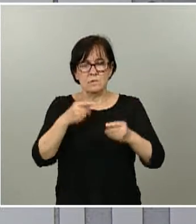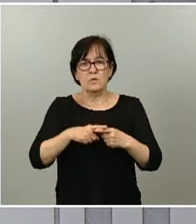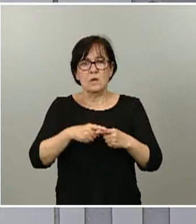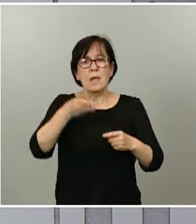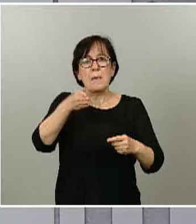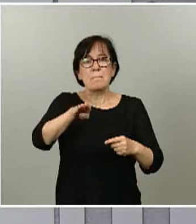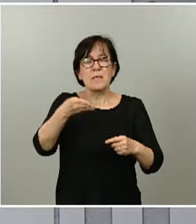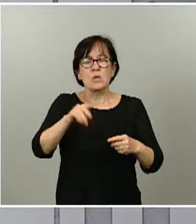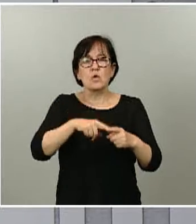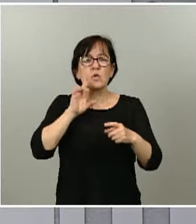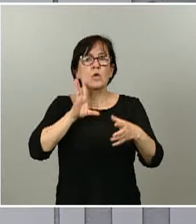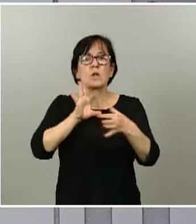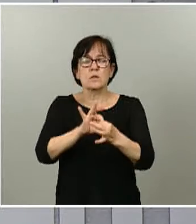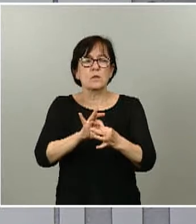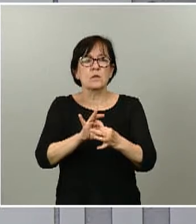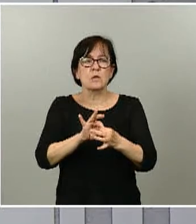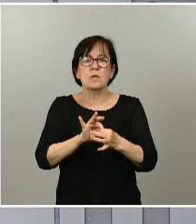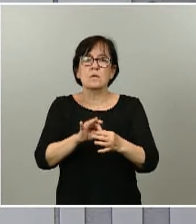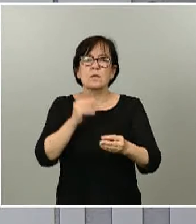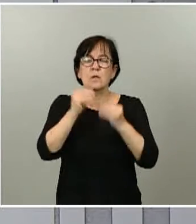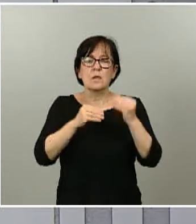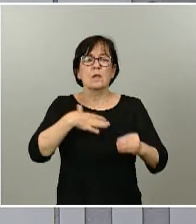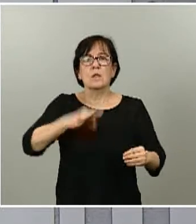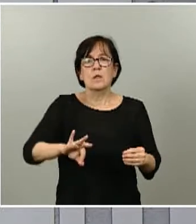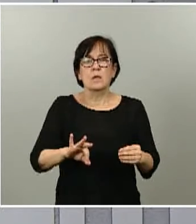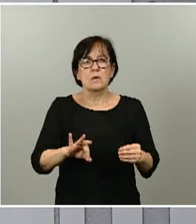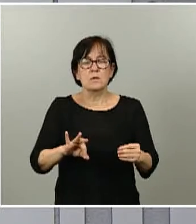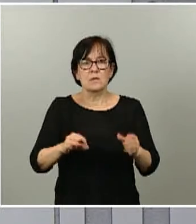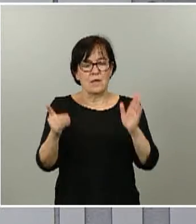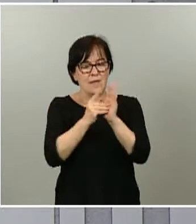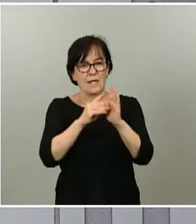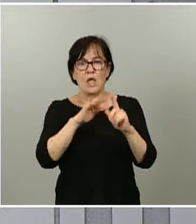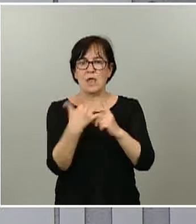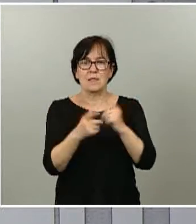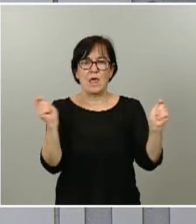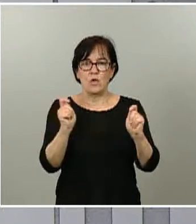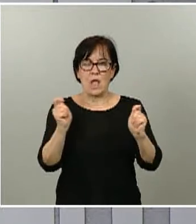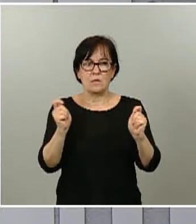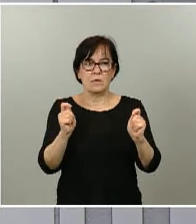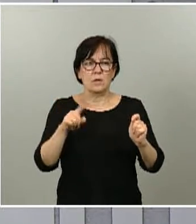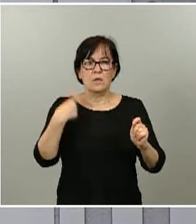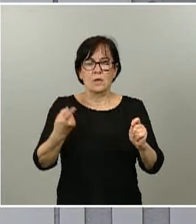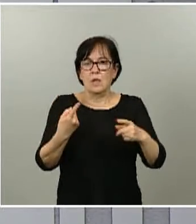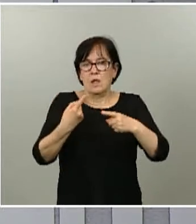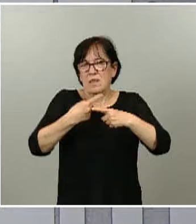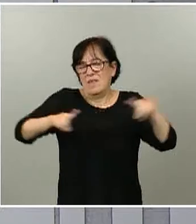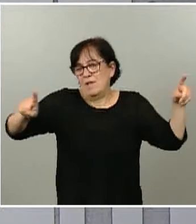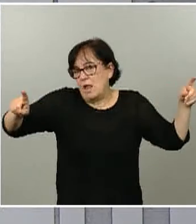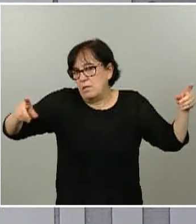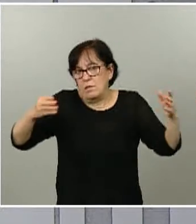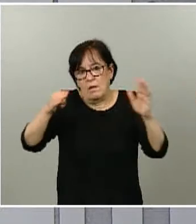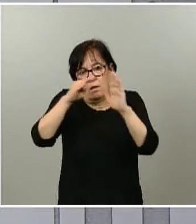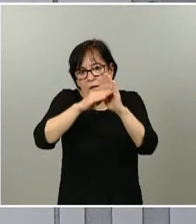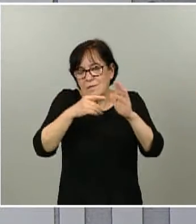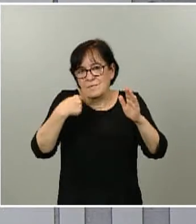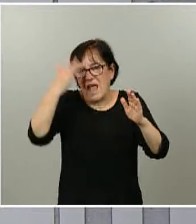en relación justamente a ser capaces de sacar el decreto del estado de alarma y después nos diferencia prácticamente todo en relación